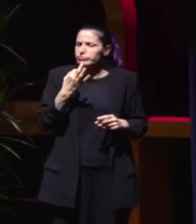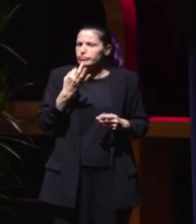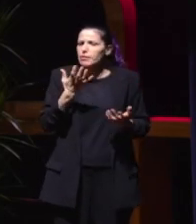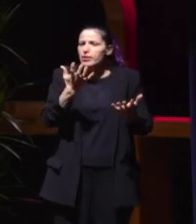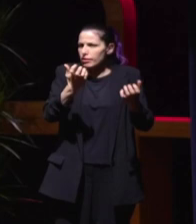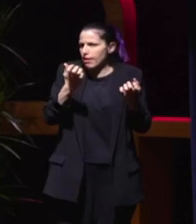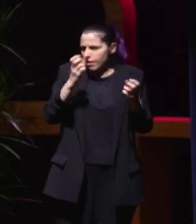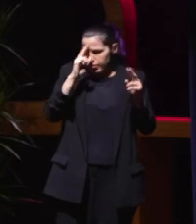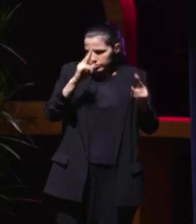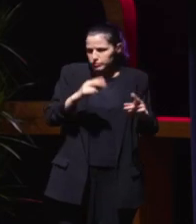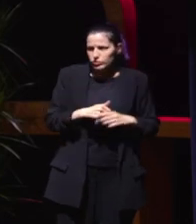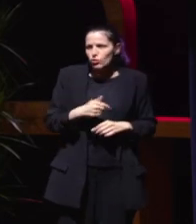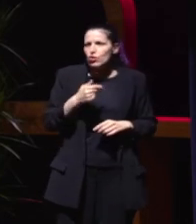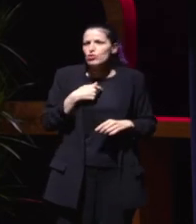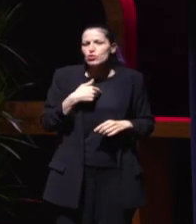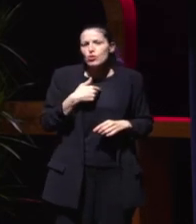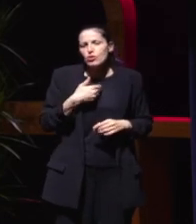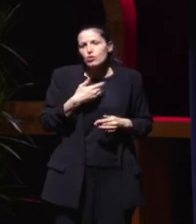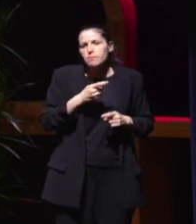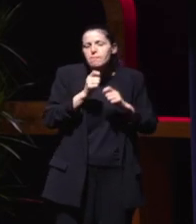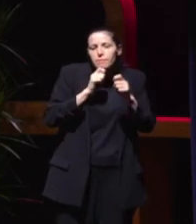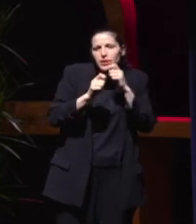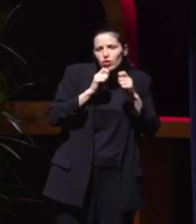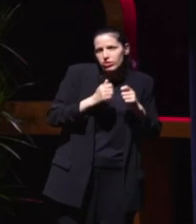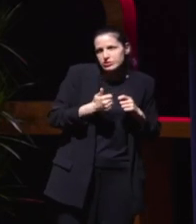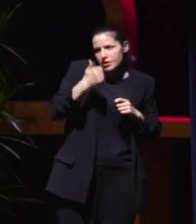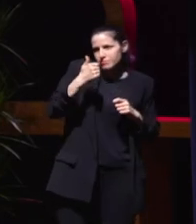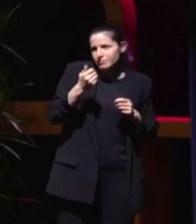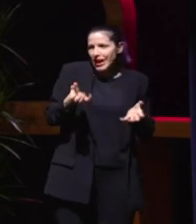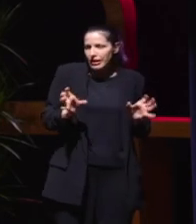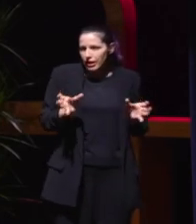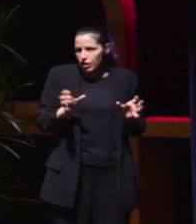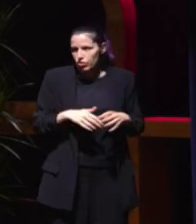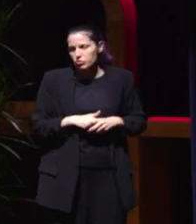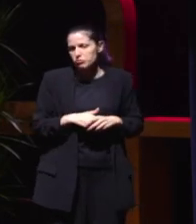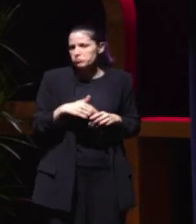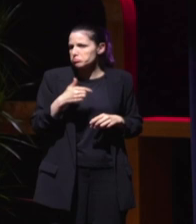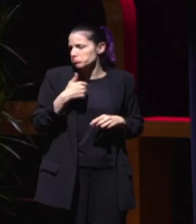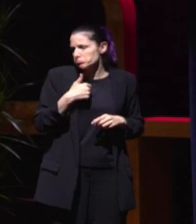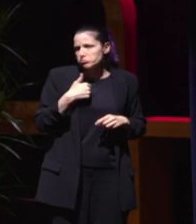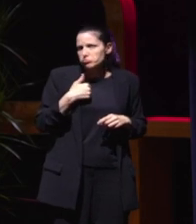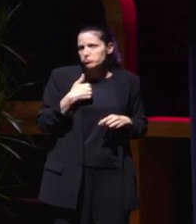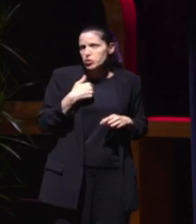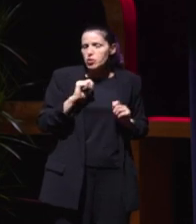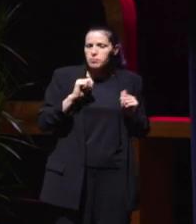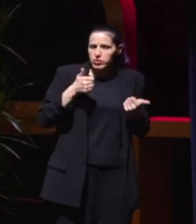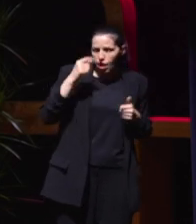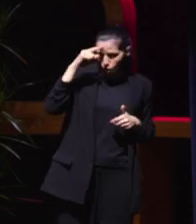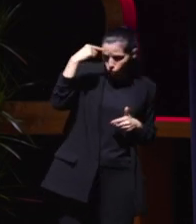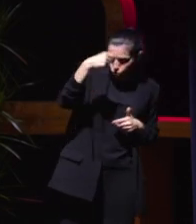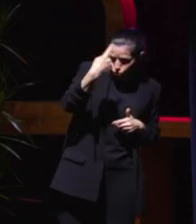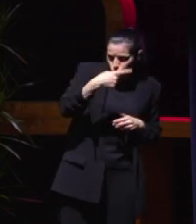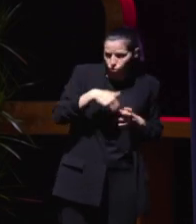periodista de radio No sé dónde está Ana aguantes o edad Yo siempre he estado Bueno yo era de cultura